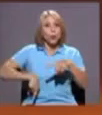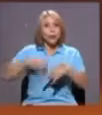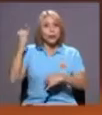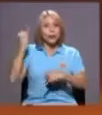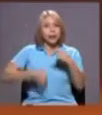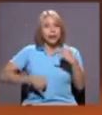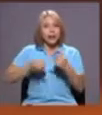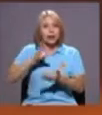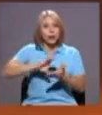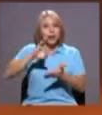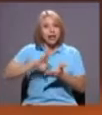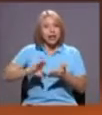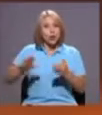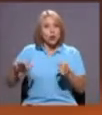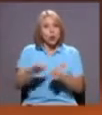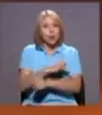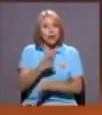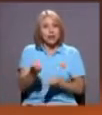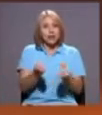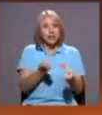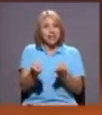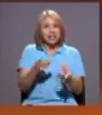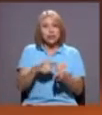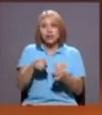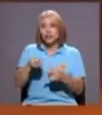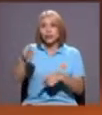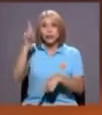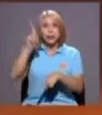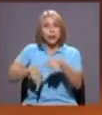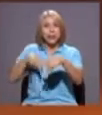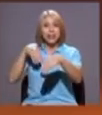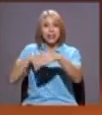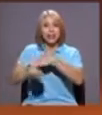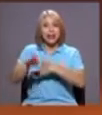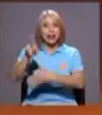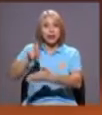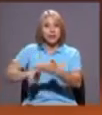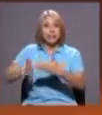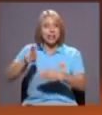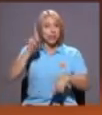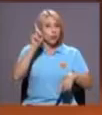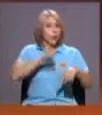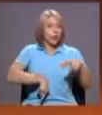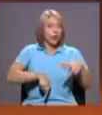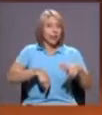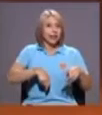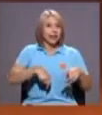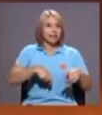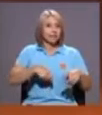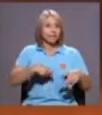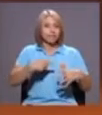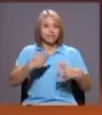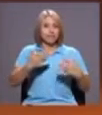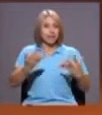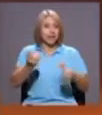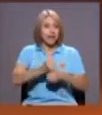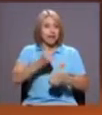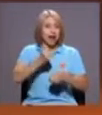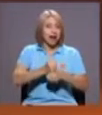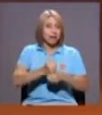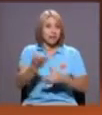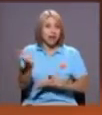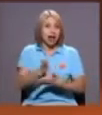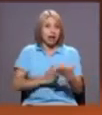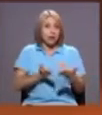el bachillerato, y entonces no pueden ni entrar a las universidades, ni pueden tampoco trabajar en